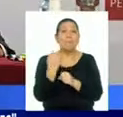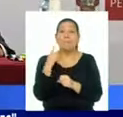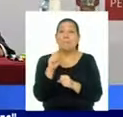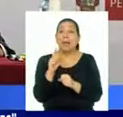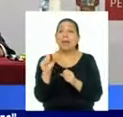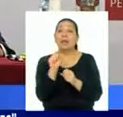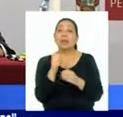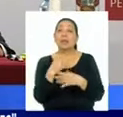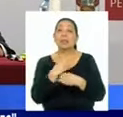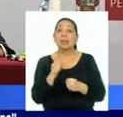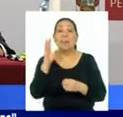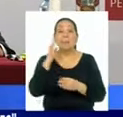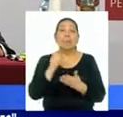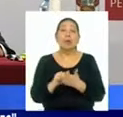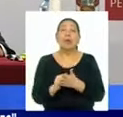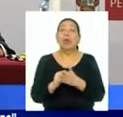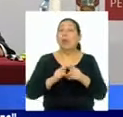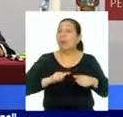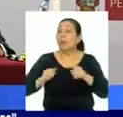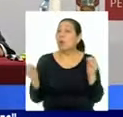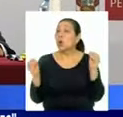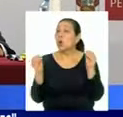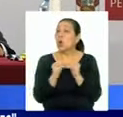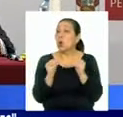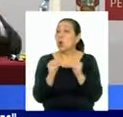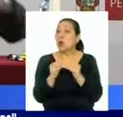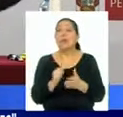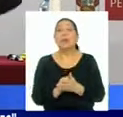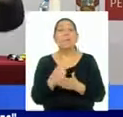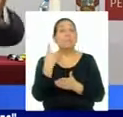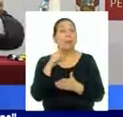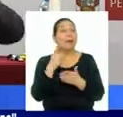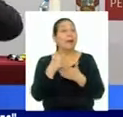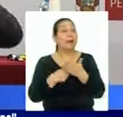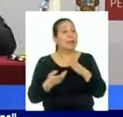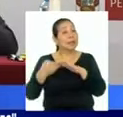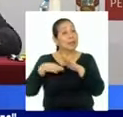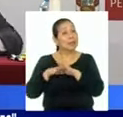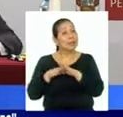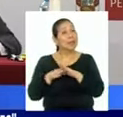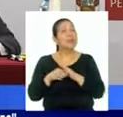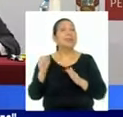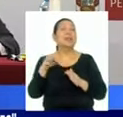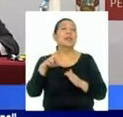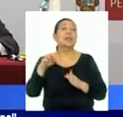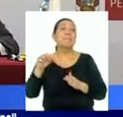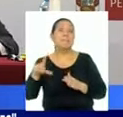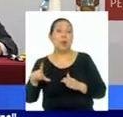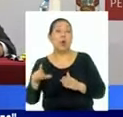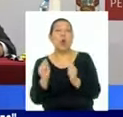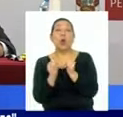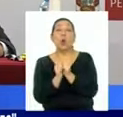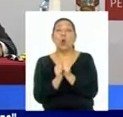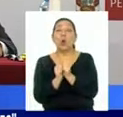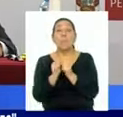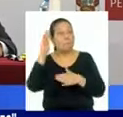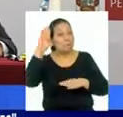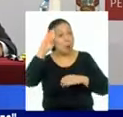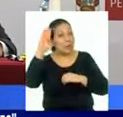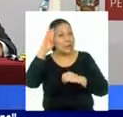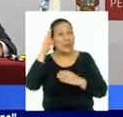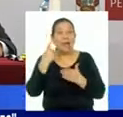del sistema de salud policial creando la dirección conjunta de referencia que incluye SaludPol con la sanidad